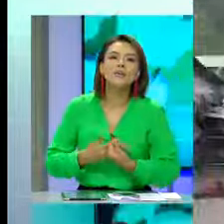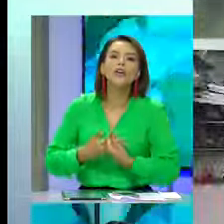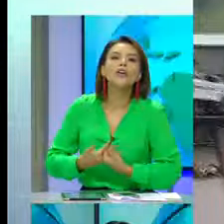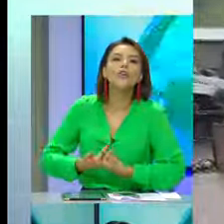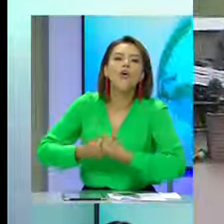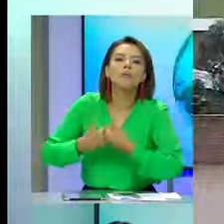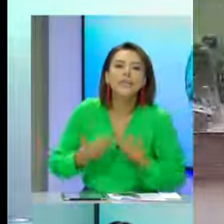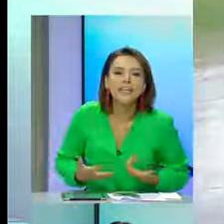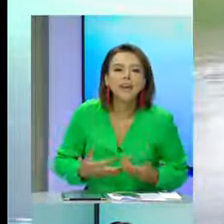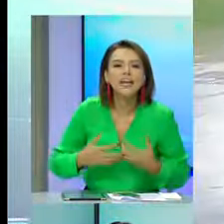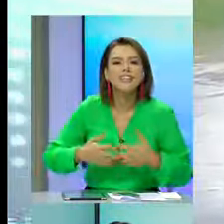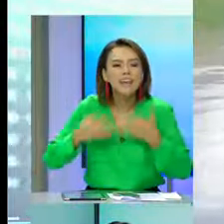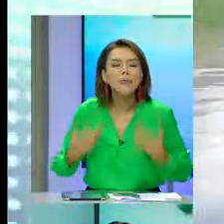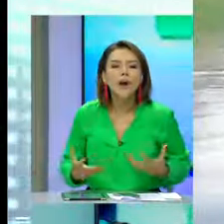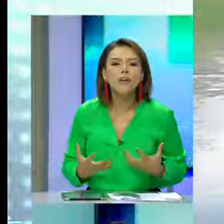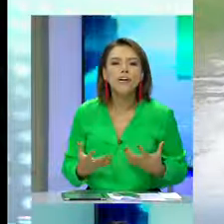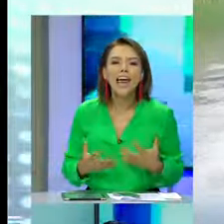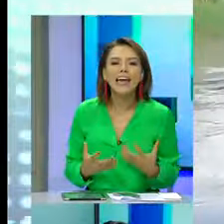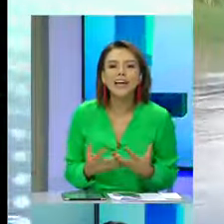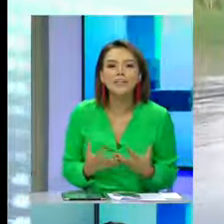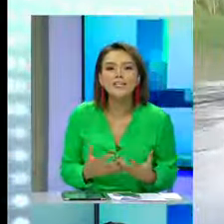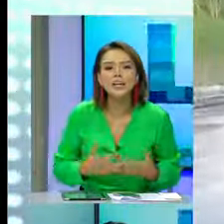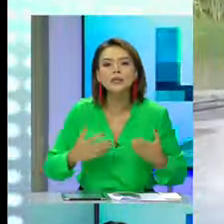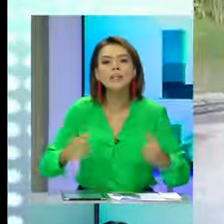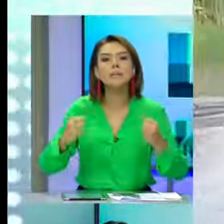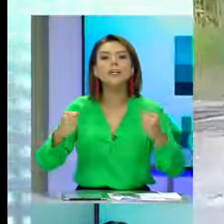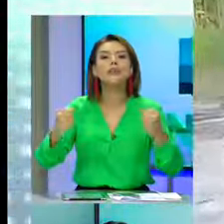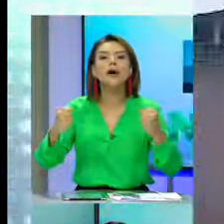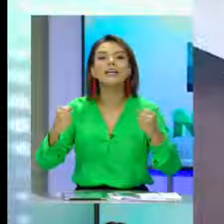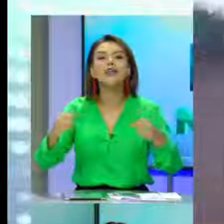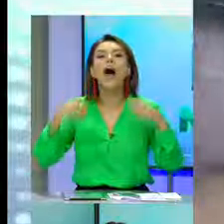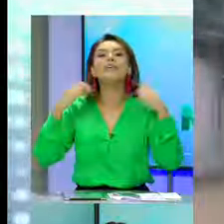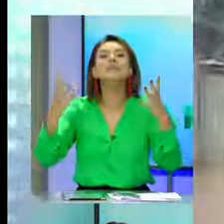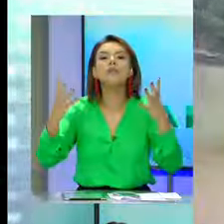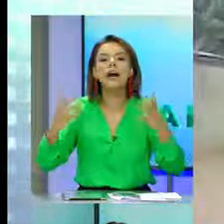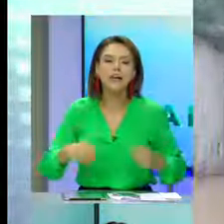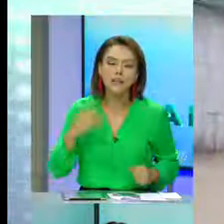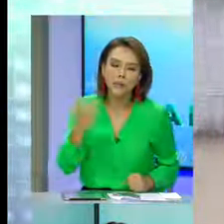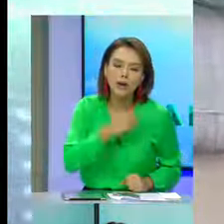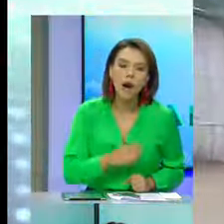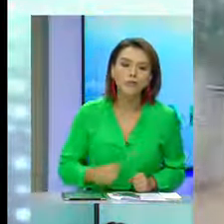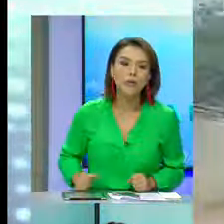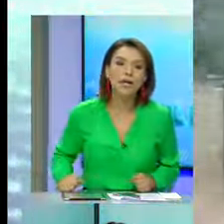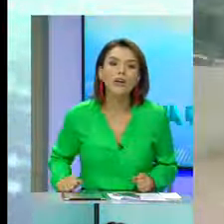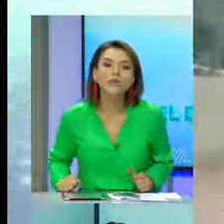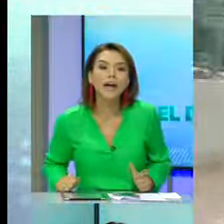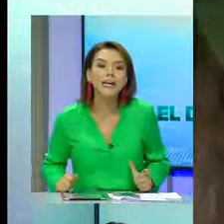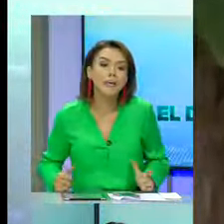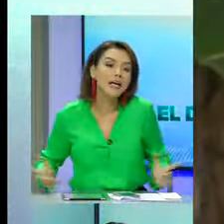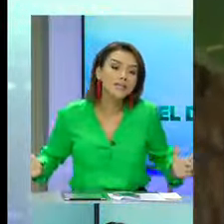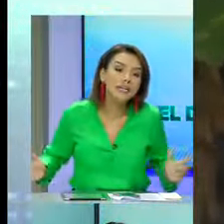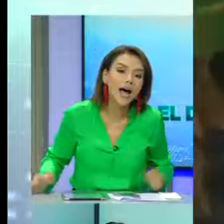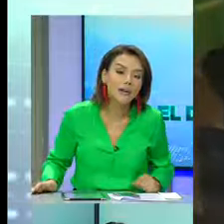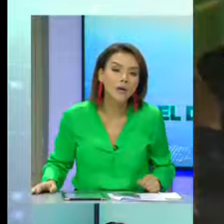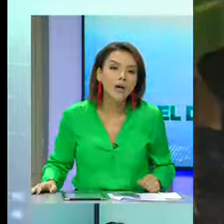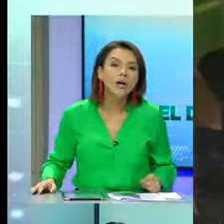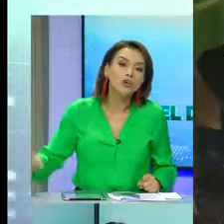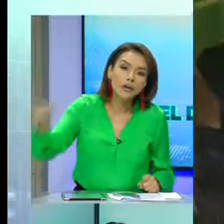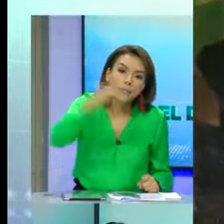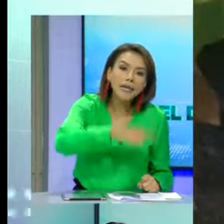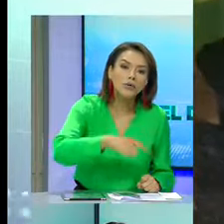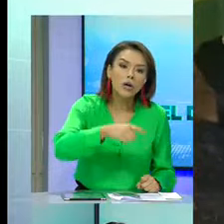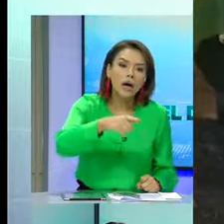dieron comida. O sea, sería bueno que la gente hable así y no esté pidiendo a gritos ayuda, llamando a las autoridades locales que vayan a hacer algo. Yo